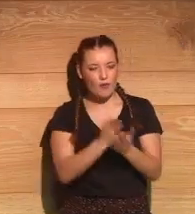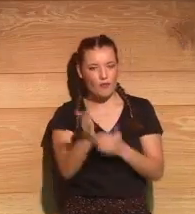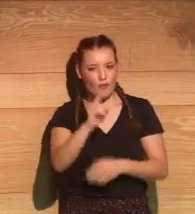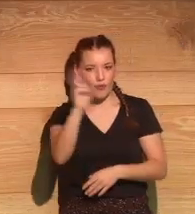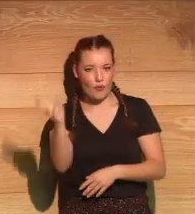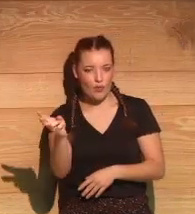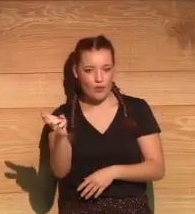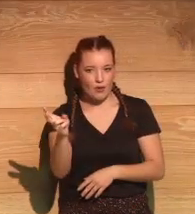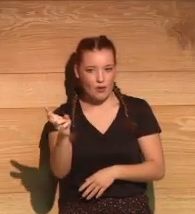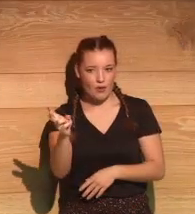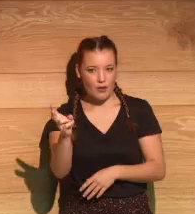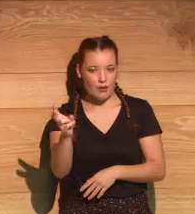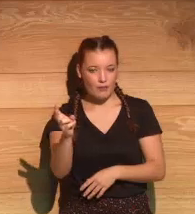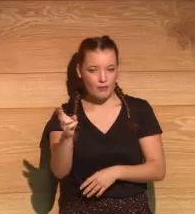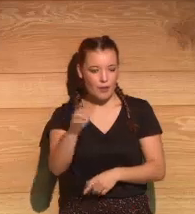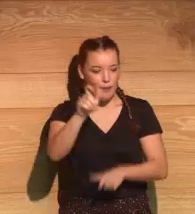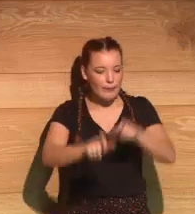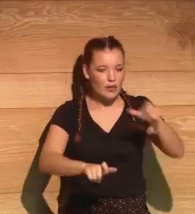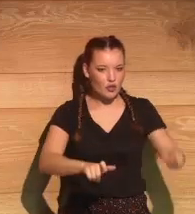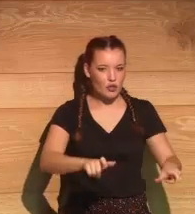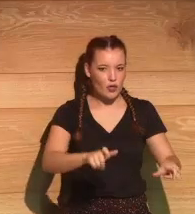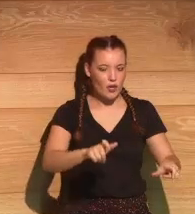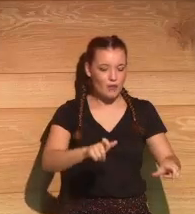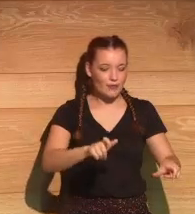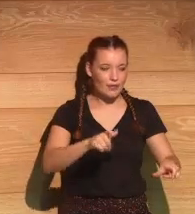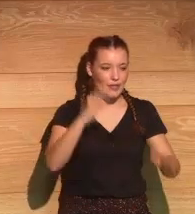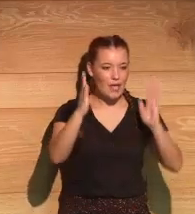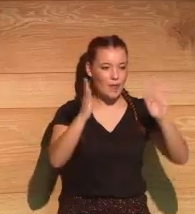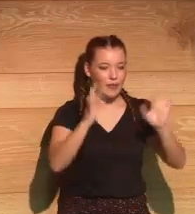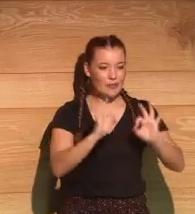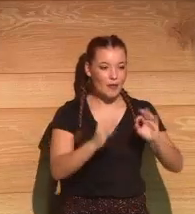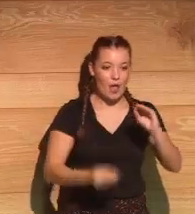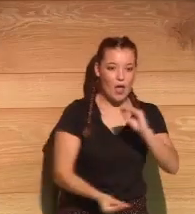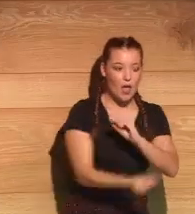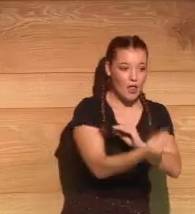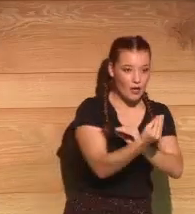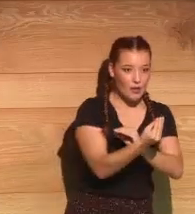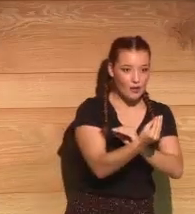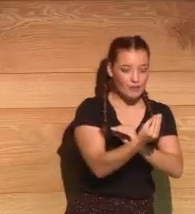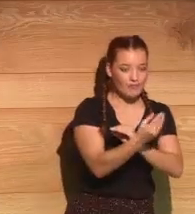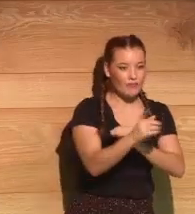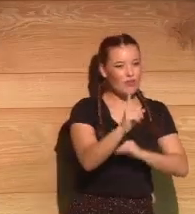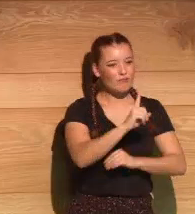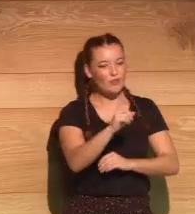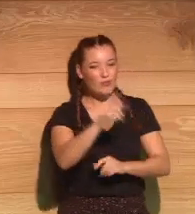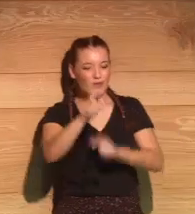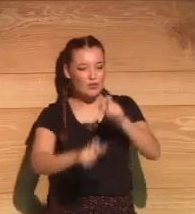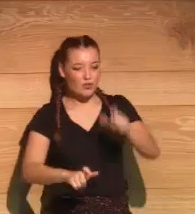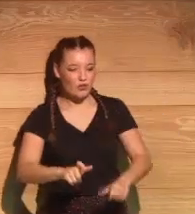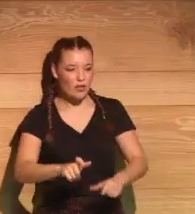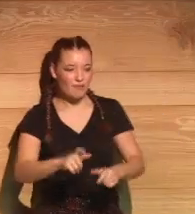la de todas aquellas personas nacidas en una época y que no las que forman del